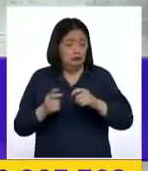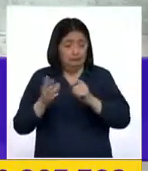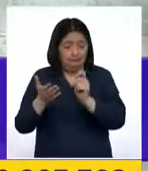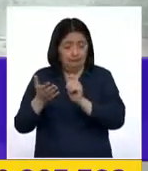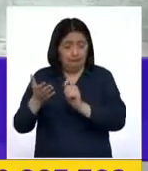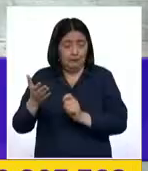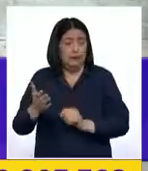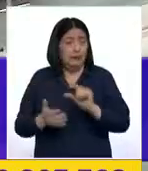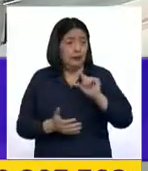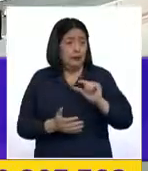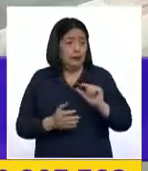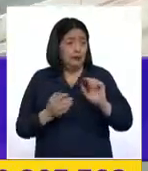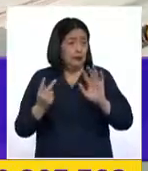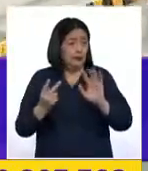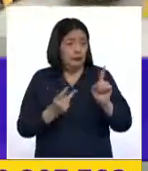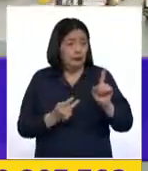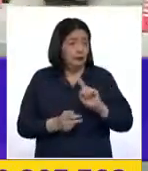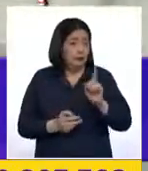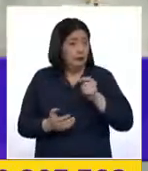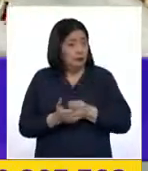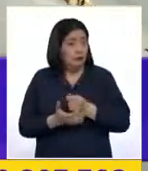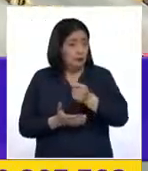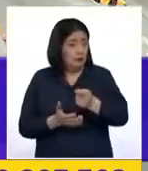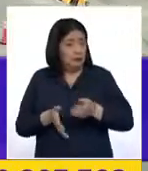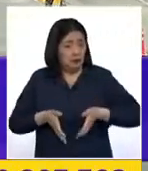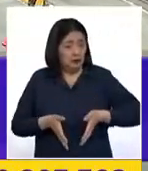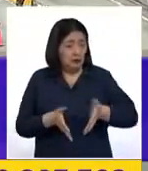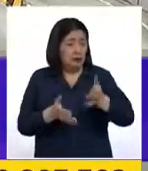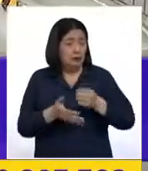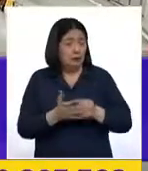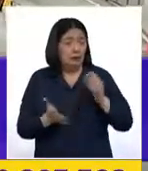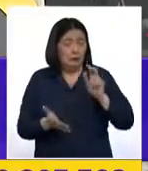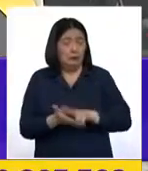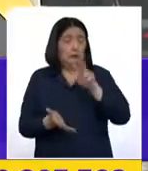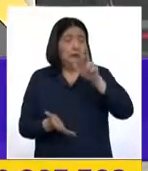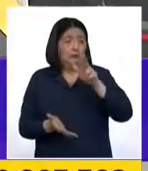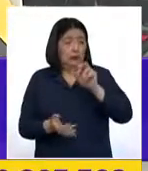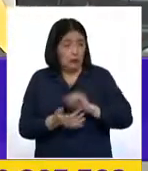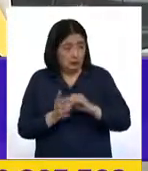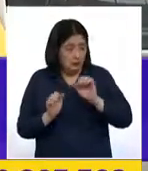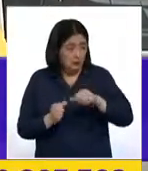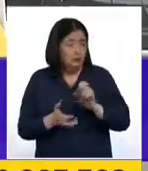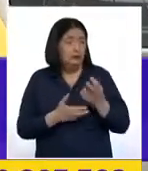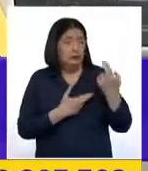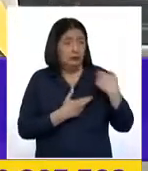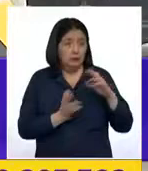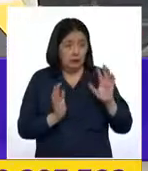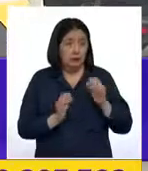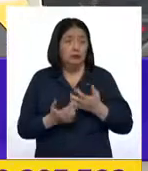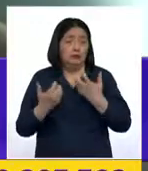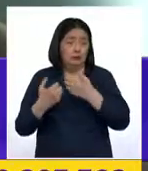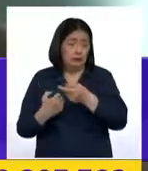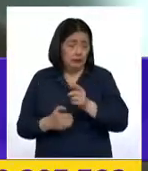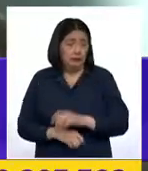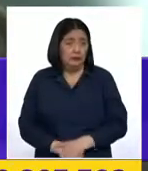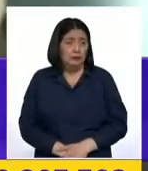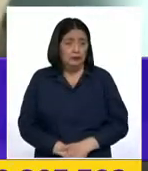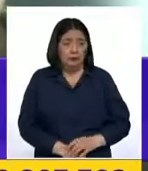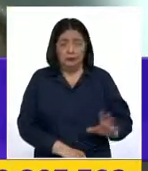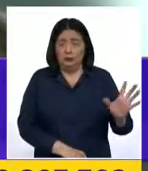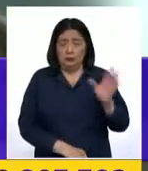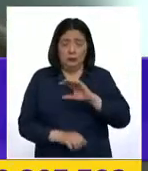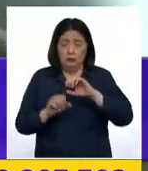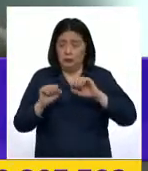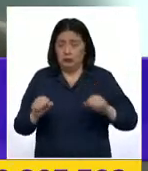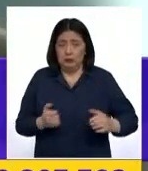la G71 por no pagar la tarifa de peaje aprobada por la autoridad competente o concesionarios. Todo el